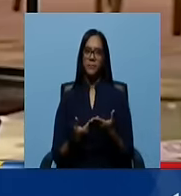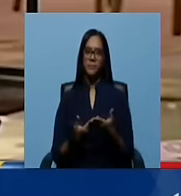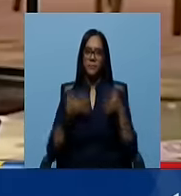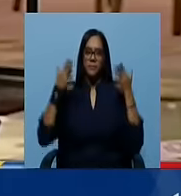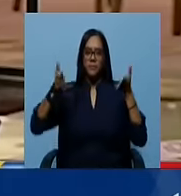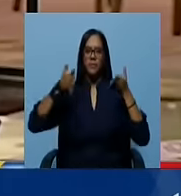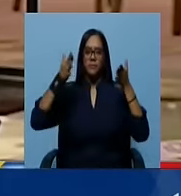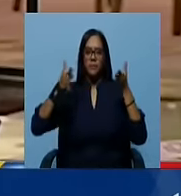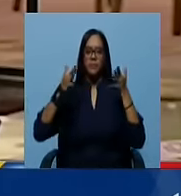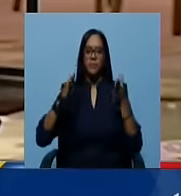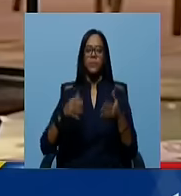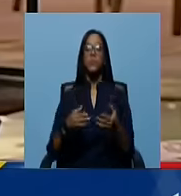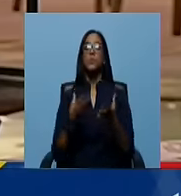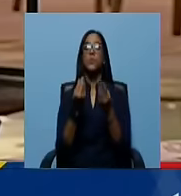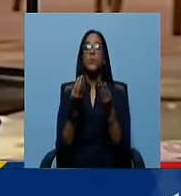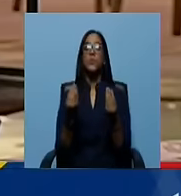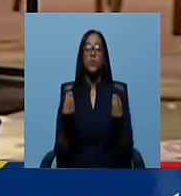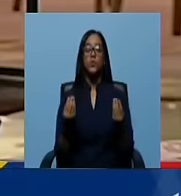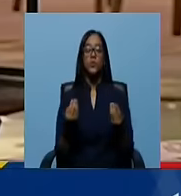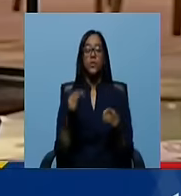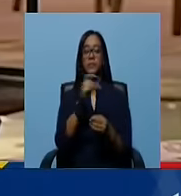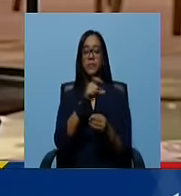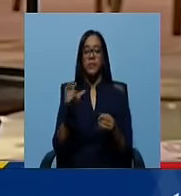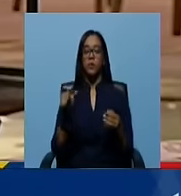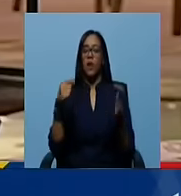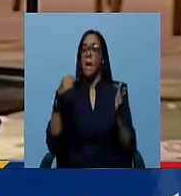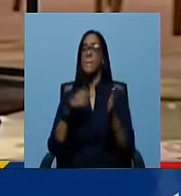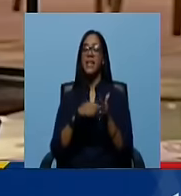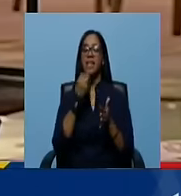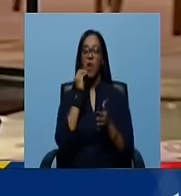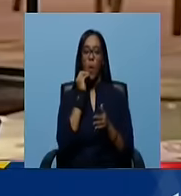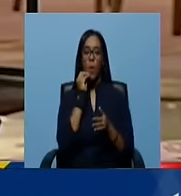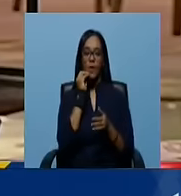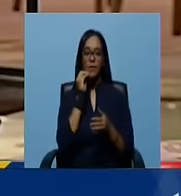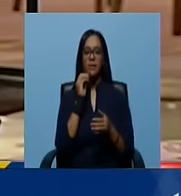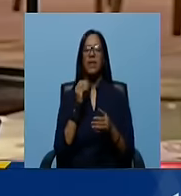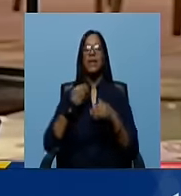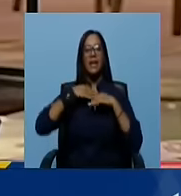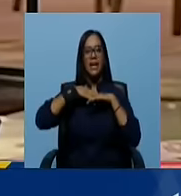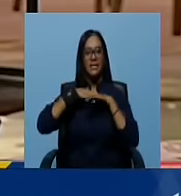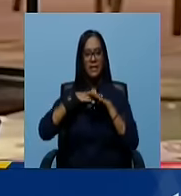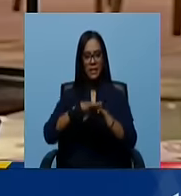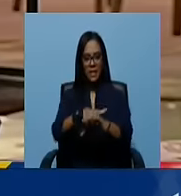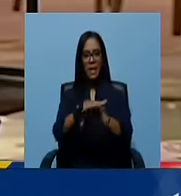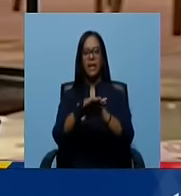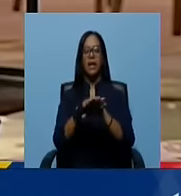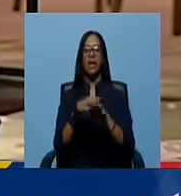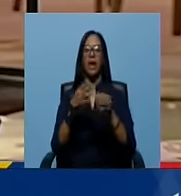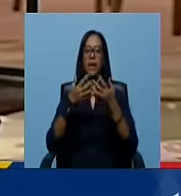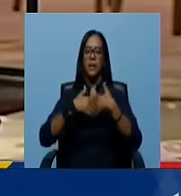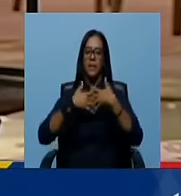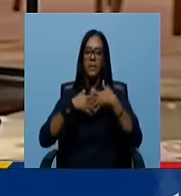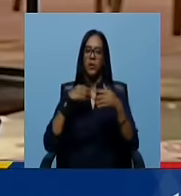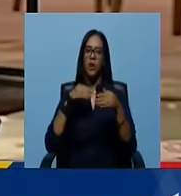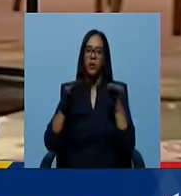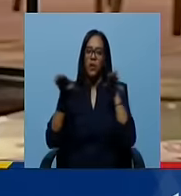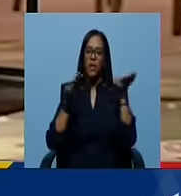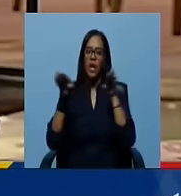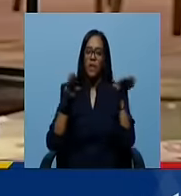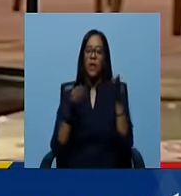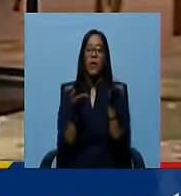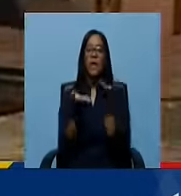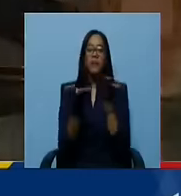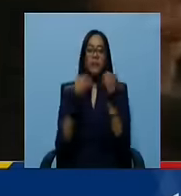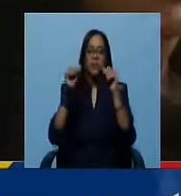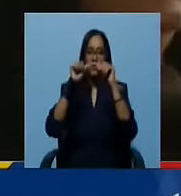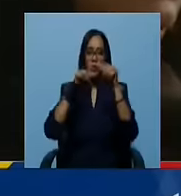a cientos, a miles de jóvenes que se integren al emprendimiento del turismo y a los servicios